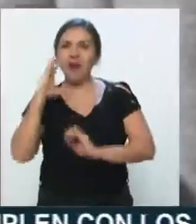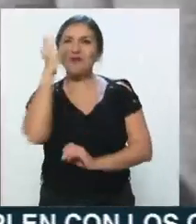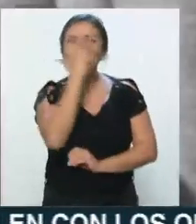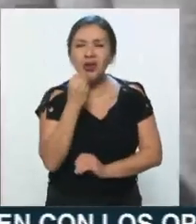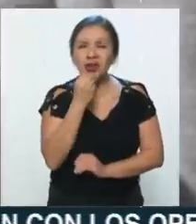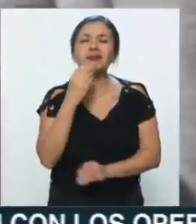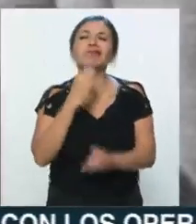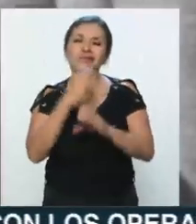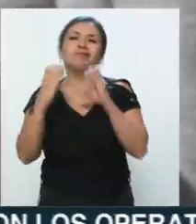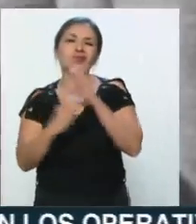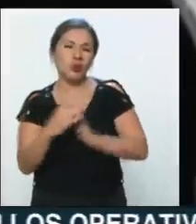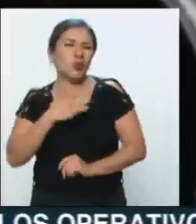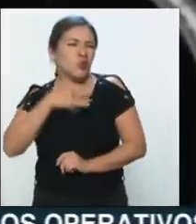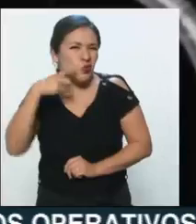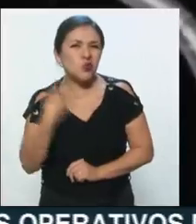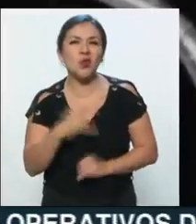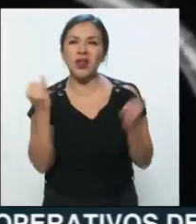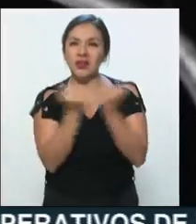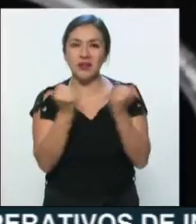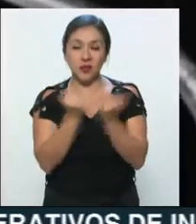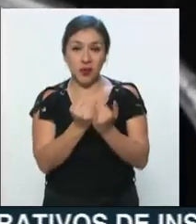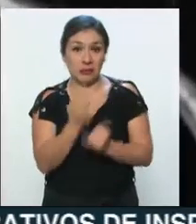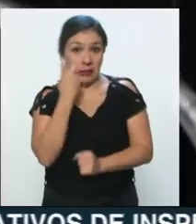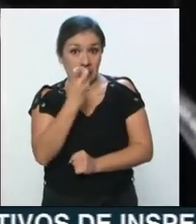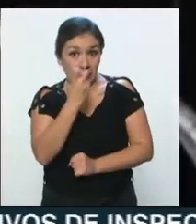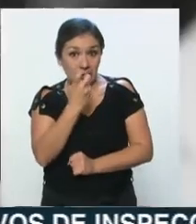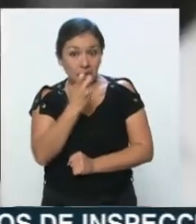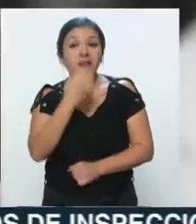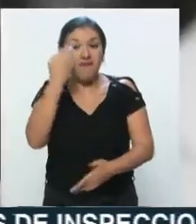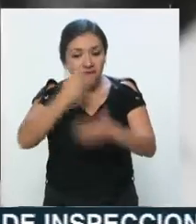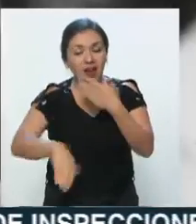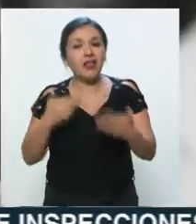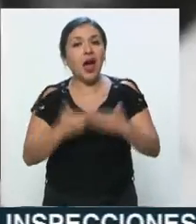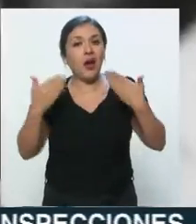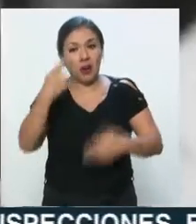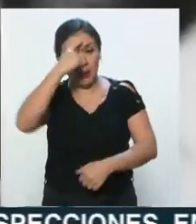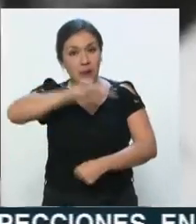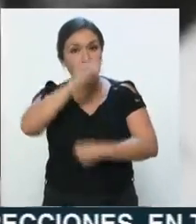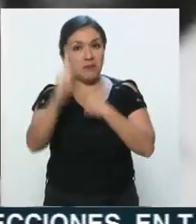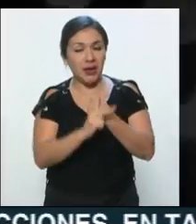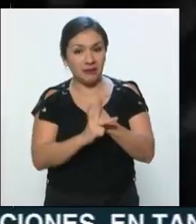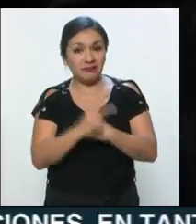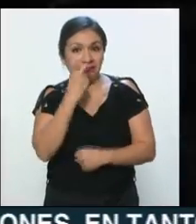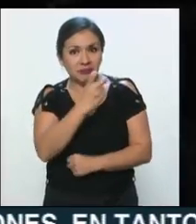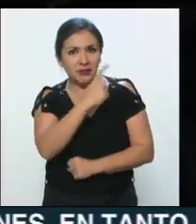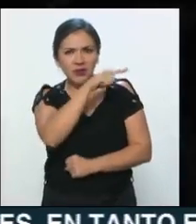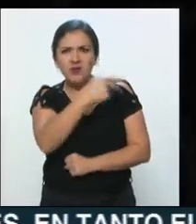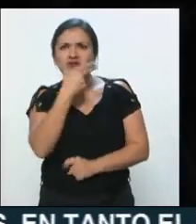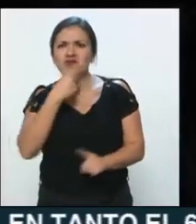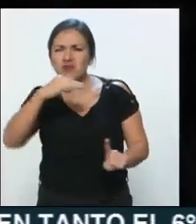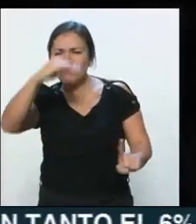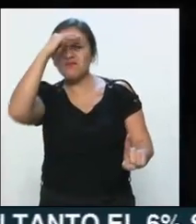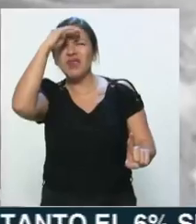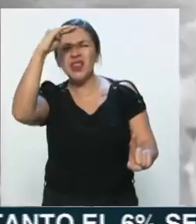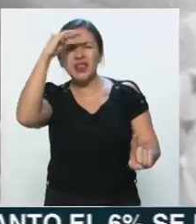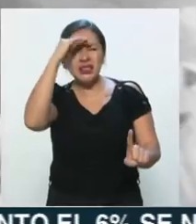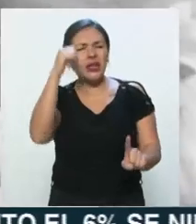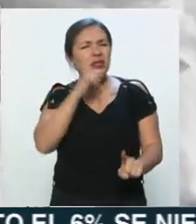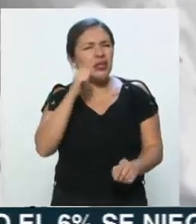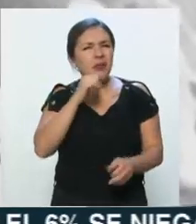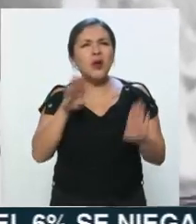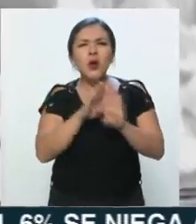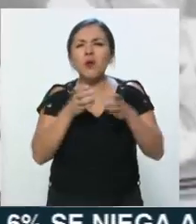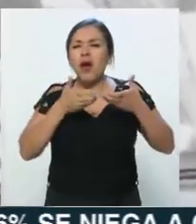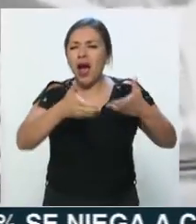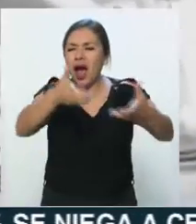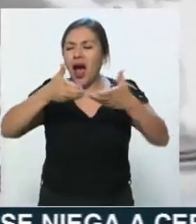dolorosas. Voz crítica que le hace falta al país. Pensador enigmático que dejó un espacio vacío en cada calle de